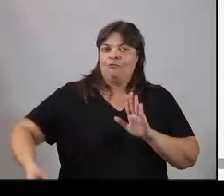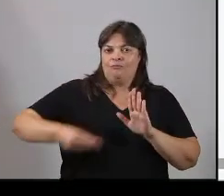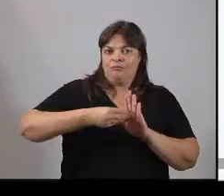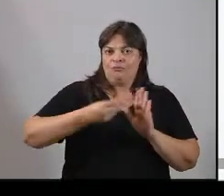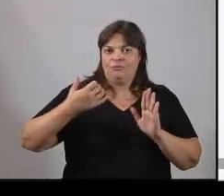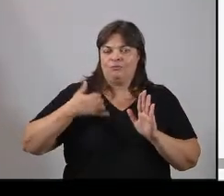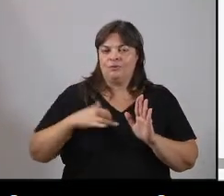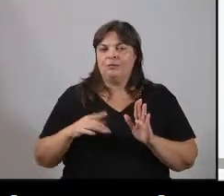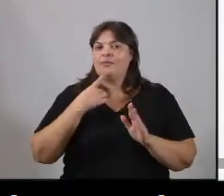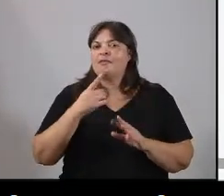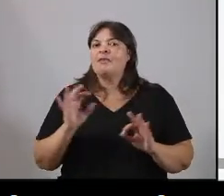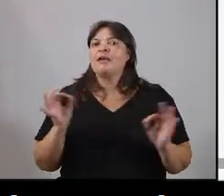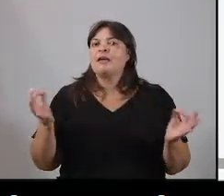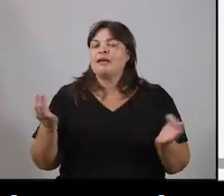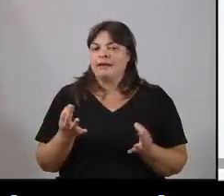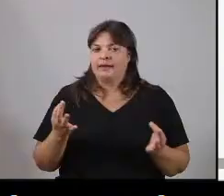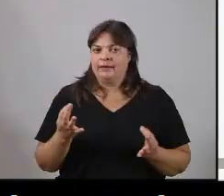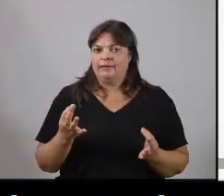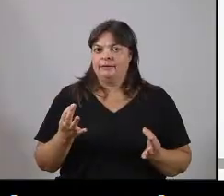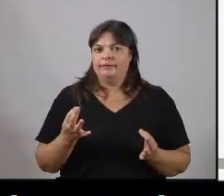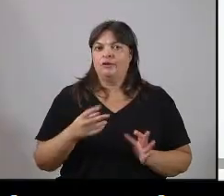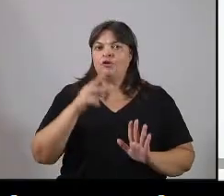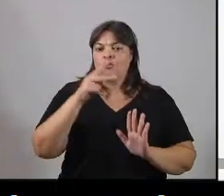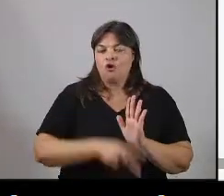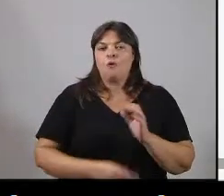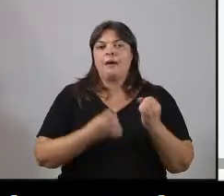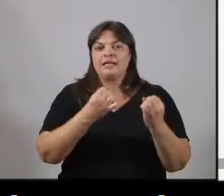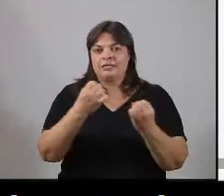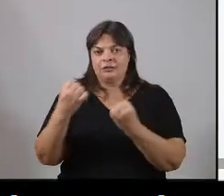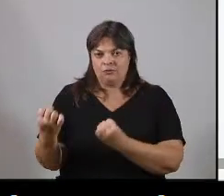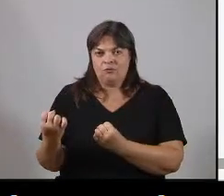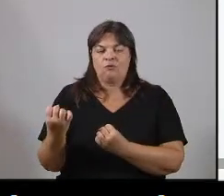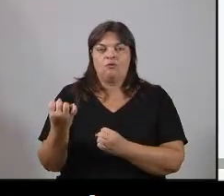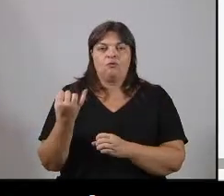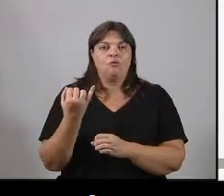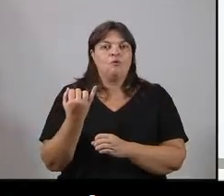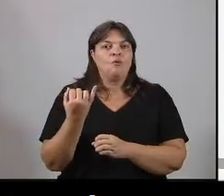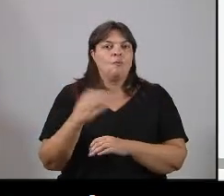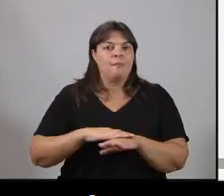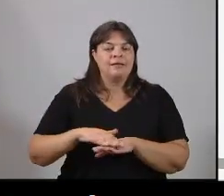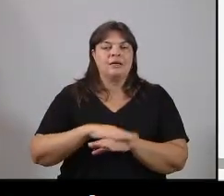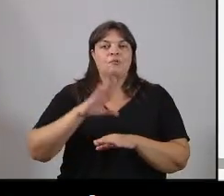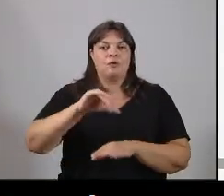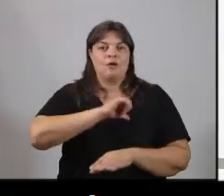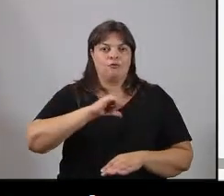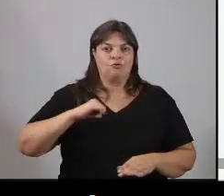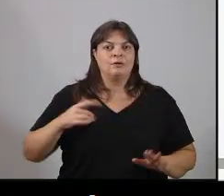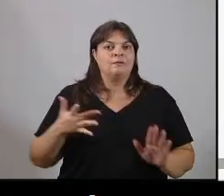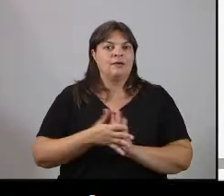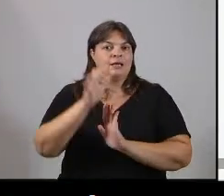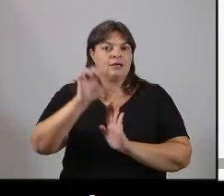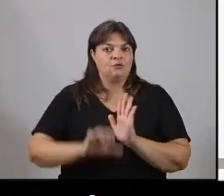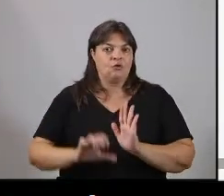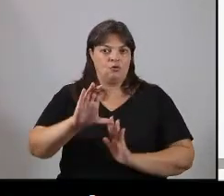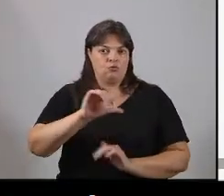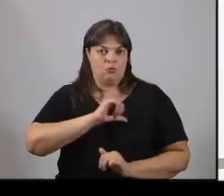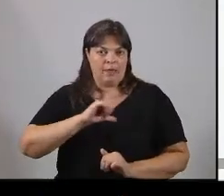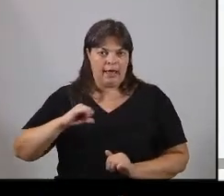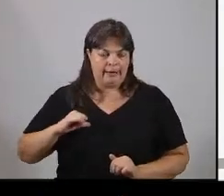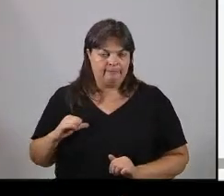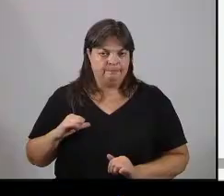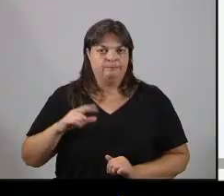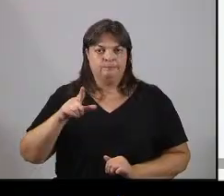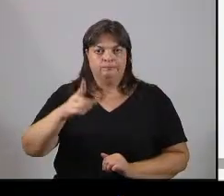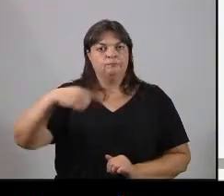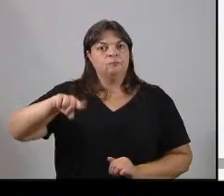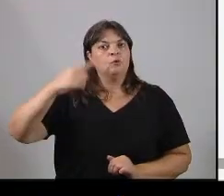dice nada más y nada menos que la norma institucional básica de nuestra comunidad autónoma, que es el Estatuto de Autonomía. Saben que en